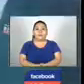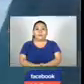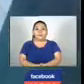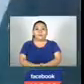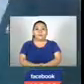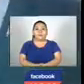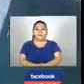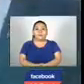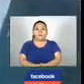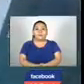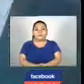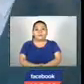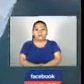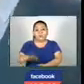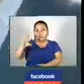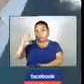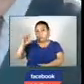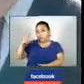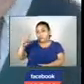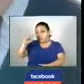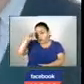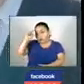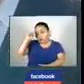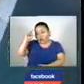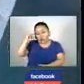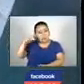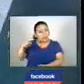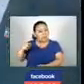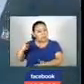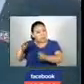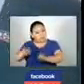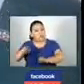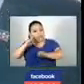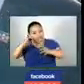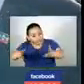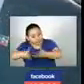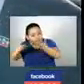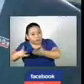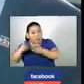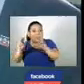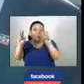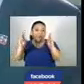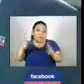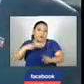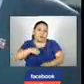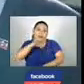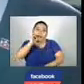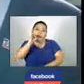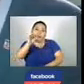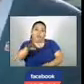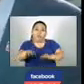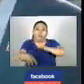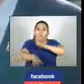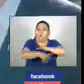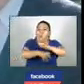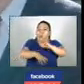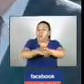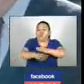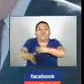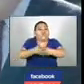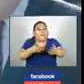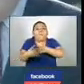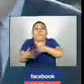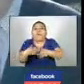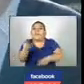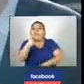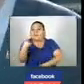Y que trabaje junto con la Fiscalía para que se puedan investigar estos casos. Como yo les digo, la corrupción no tiene colores